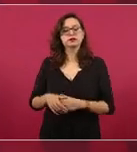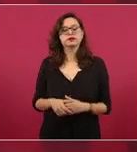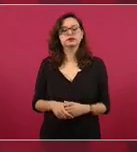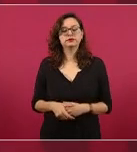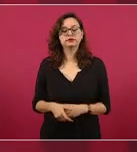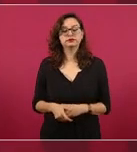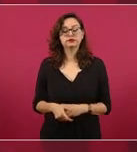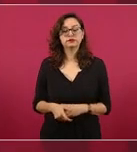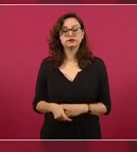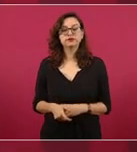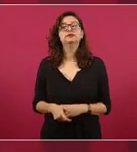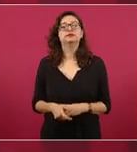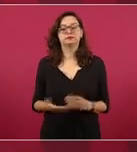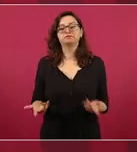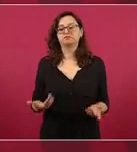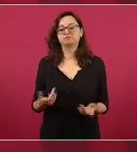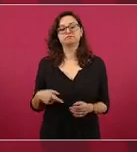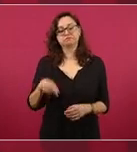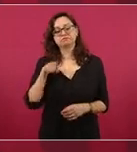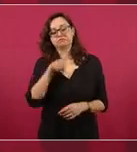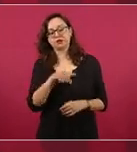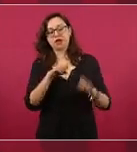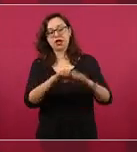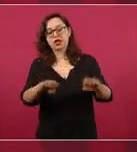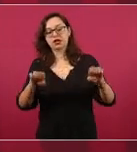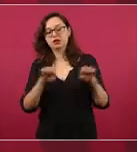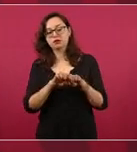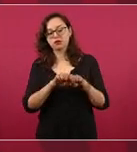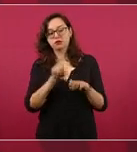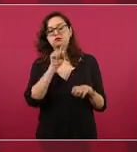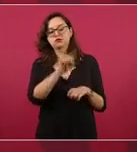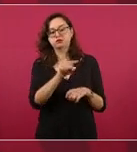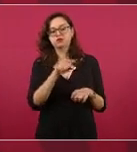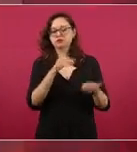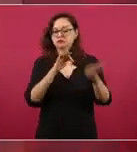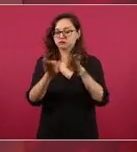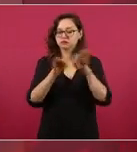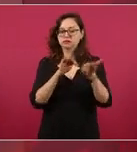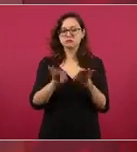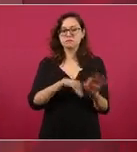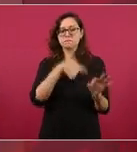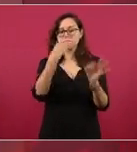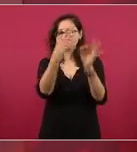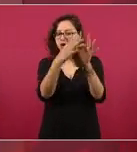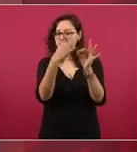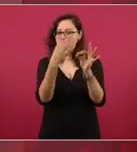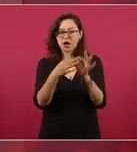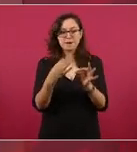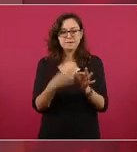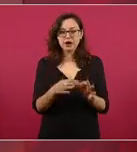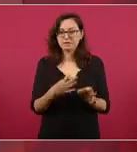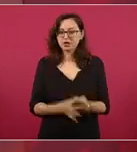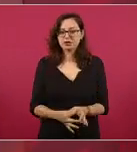Esto por el trabajo tan eficaz que han